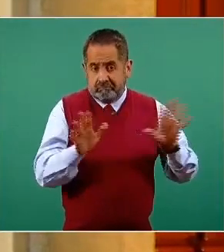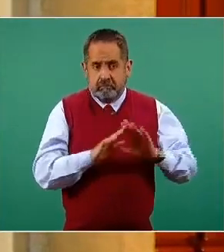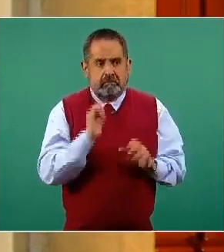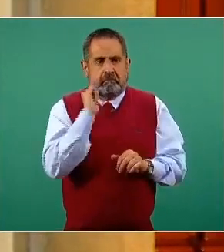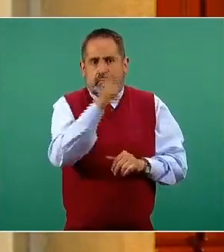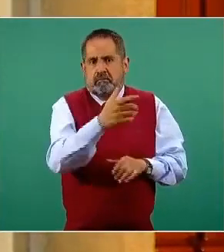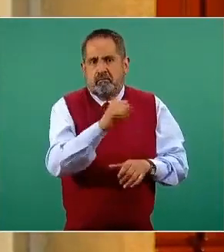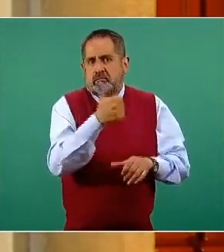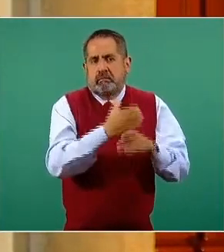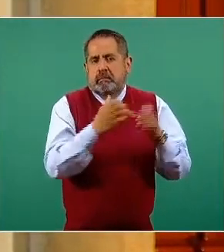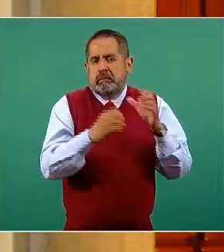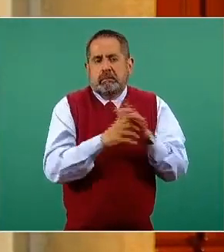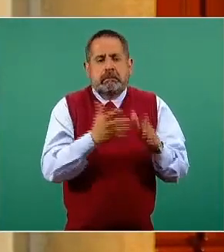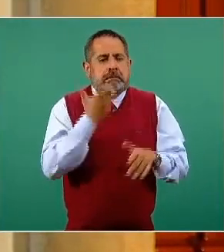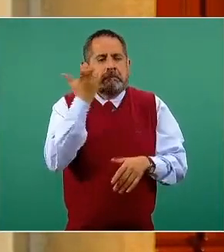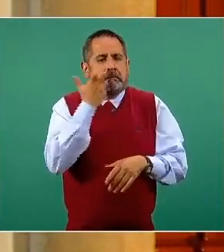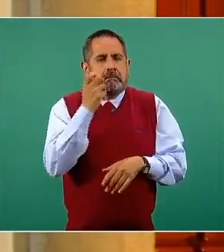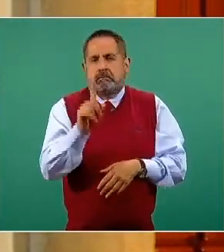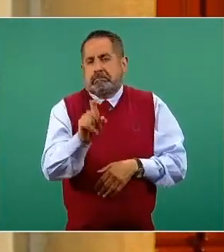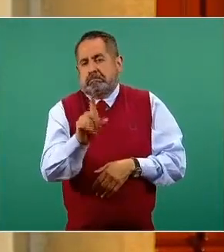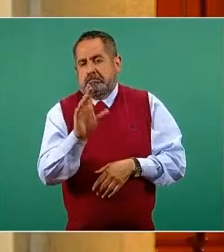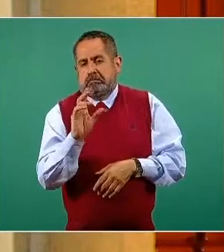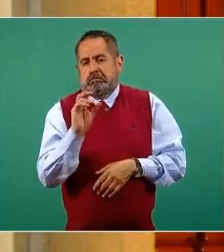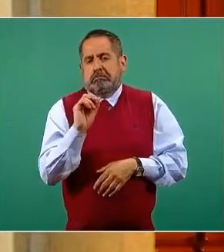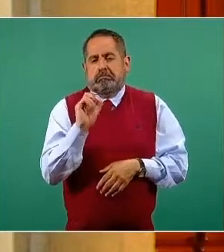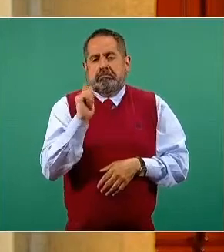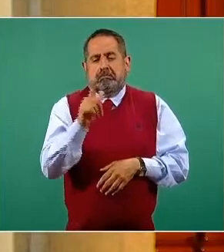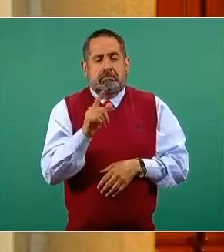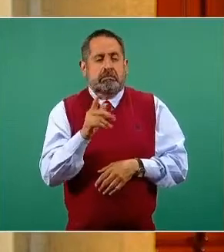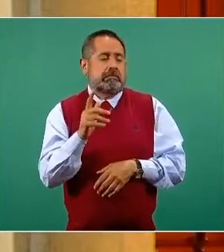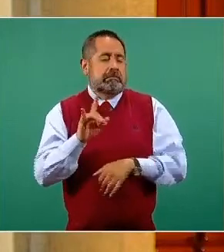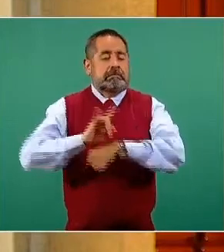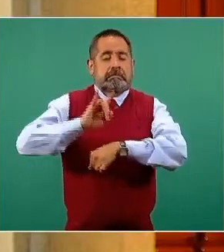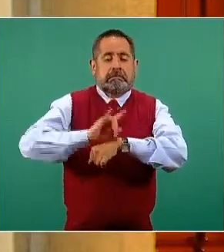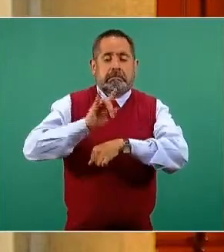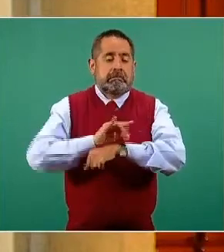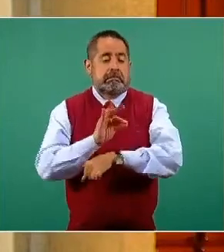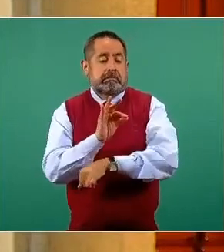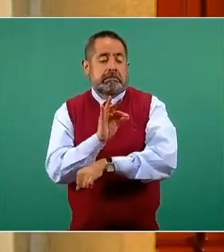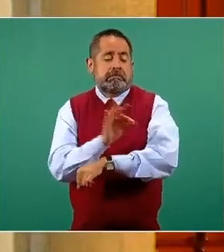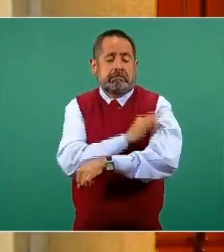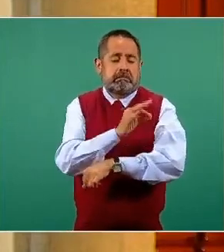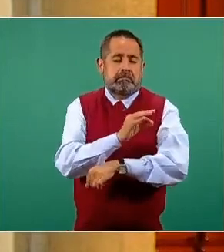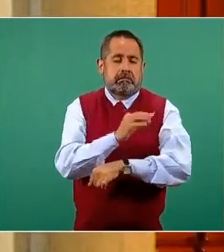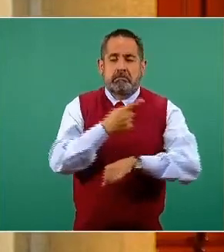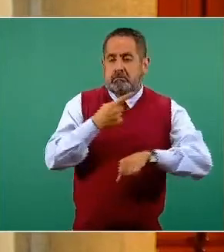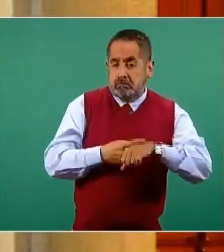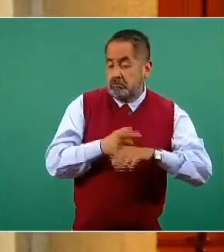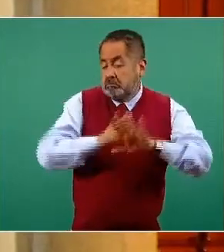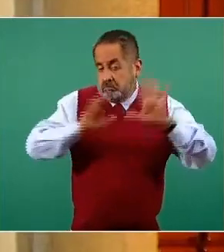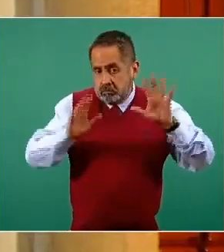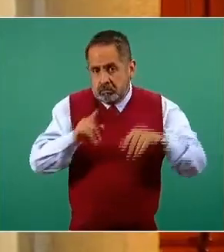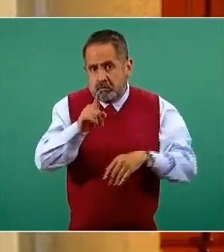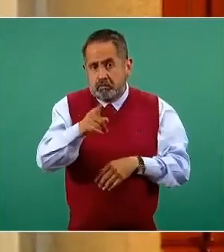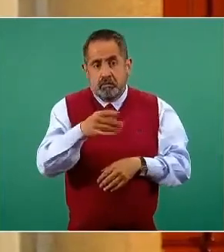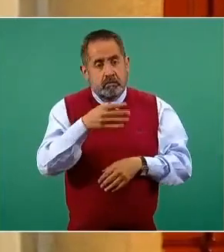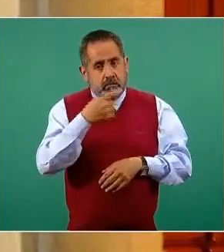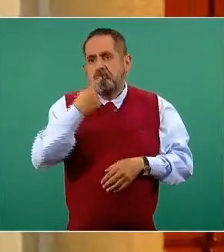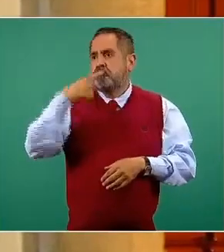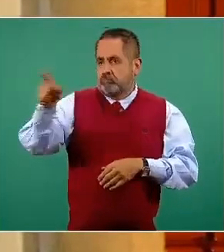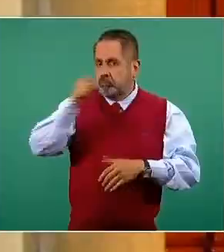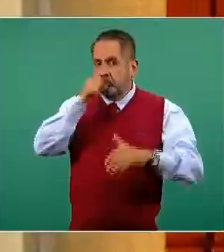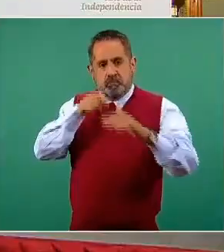algún producto básico, agua o algún producto que pudiera ser tóxico. Denúncielo. Si alguien